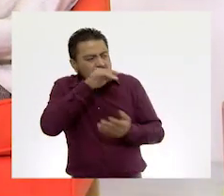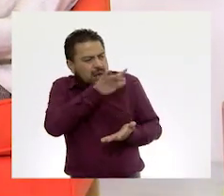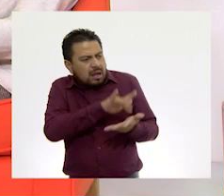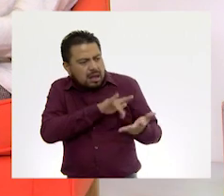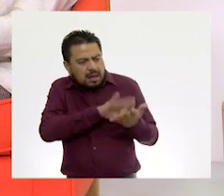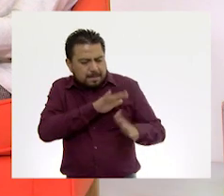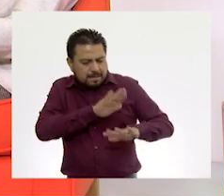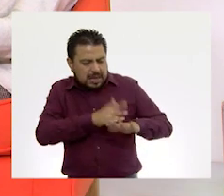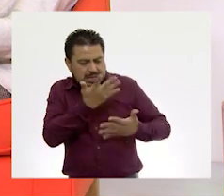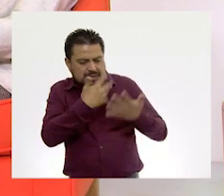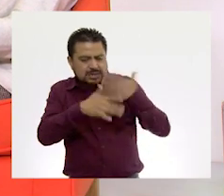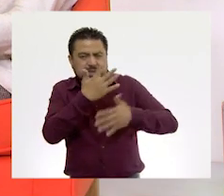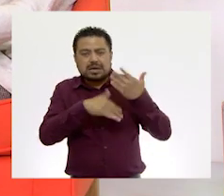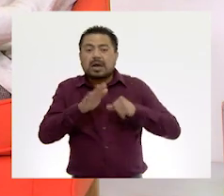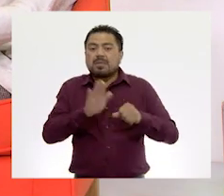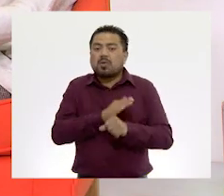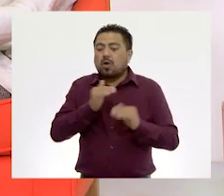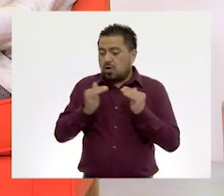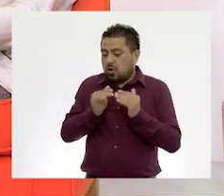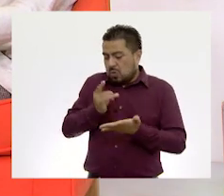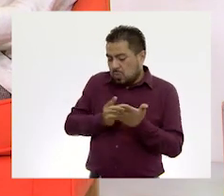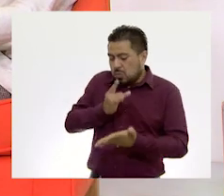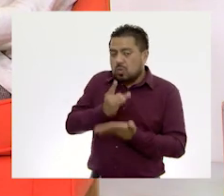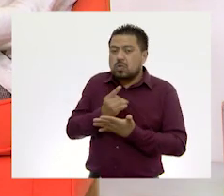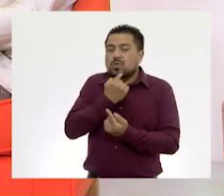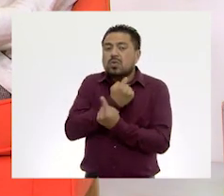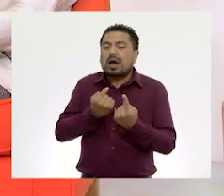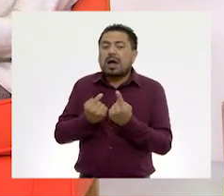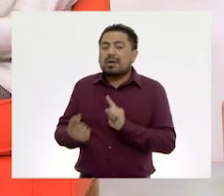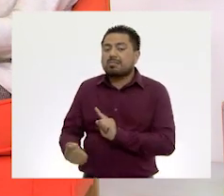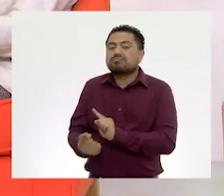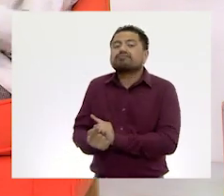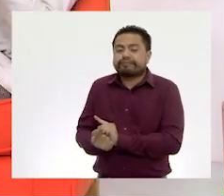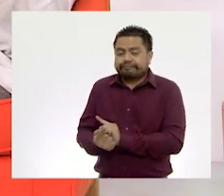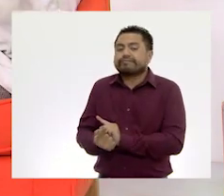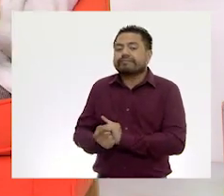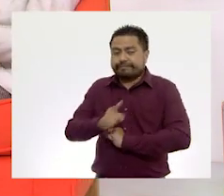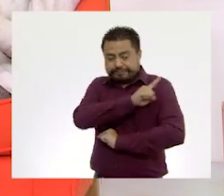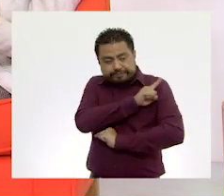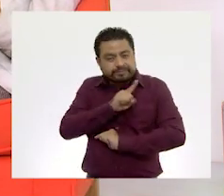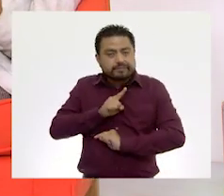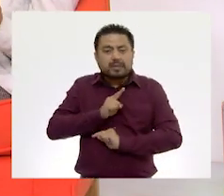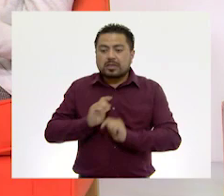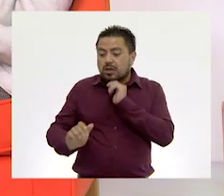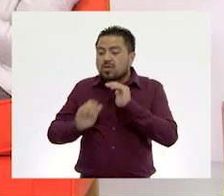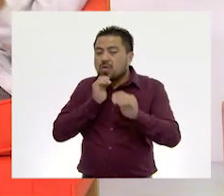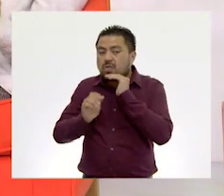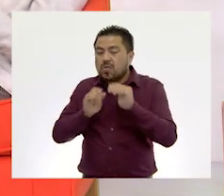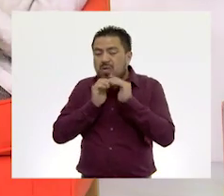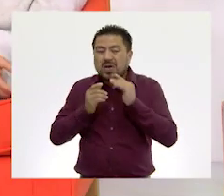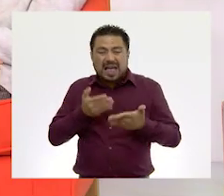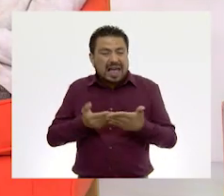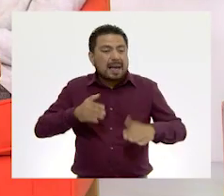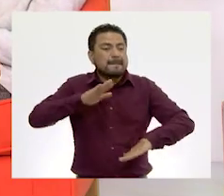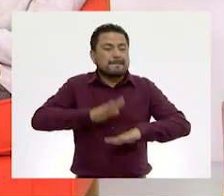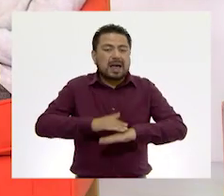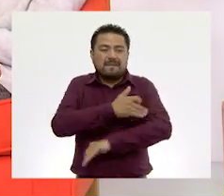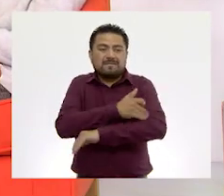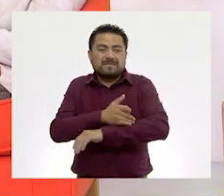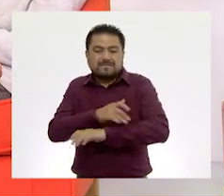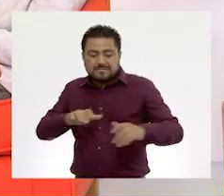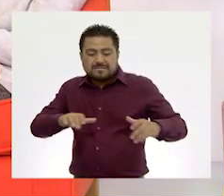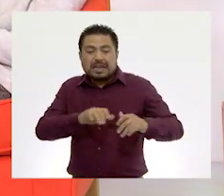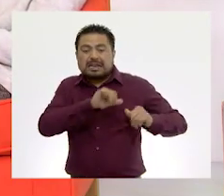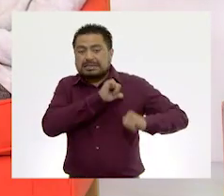señas, porque ahorita la casa es el único lugar donde está el niño y pues tiene que estar comunicado más que nada en su propia familia,